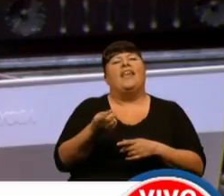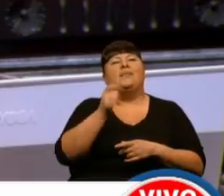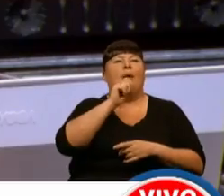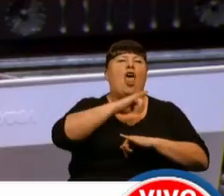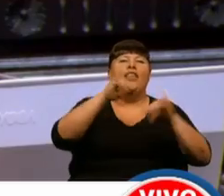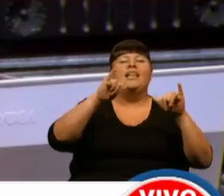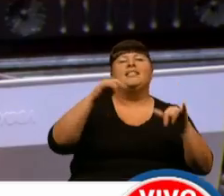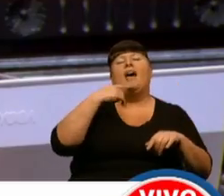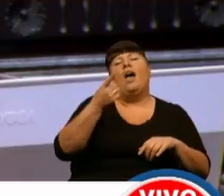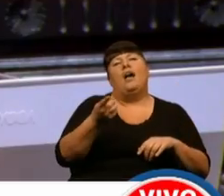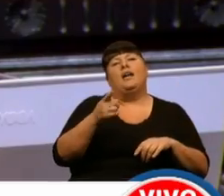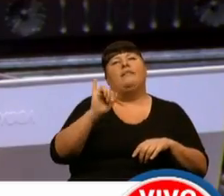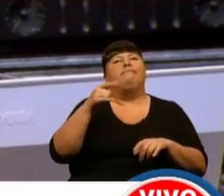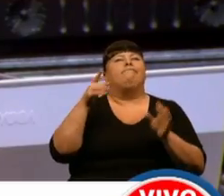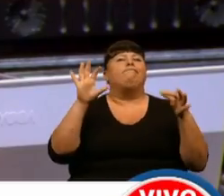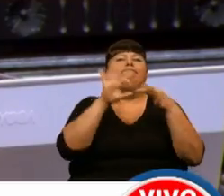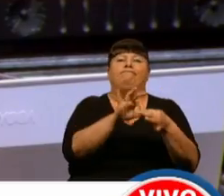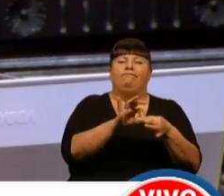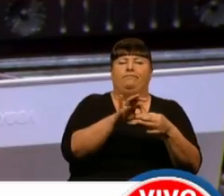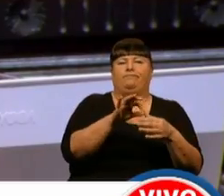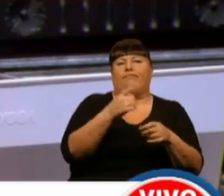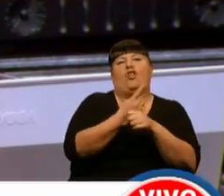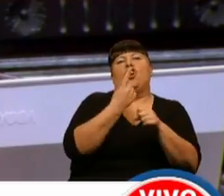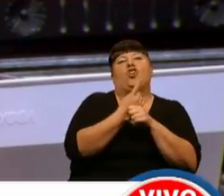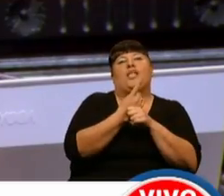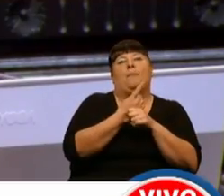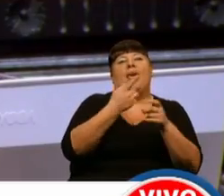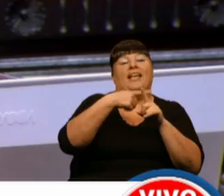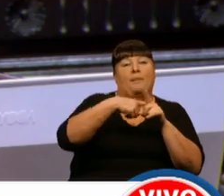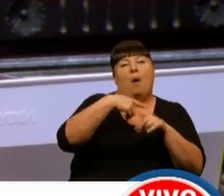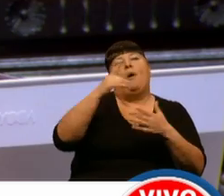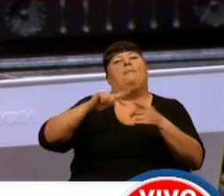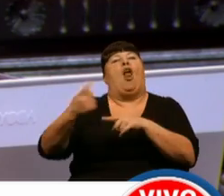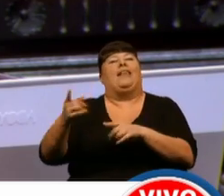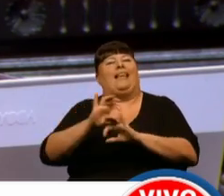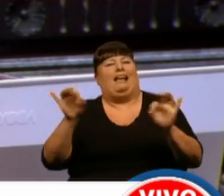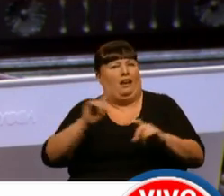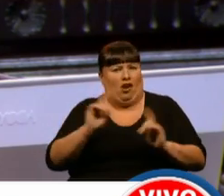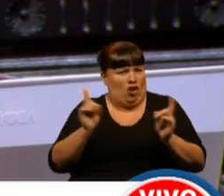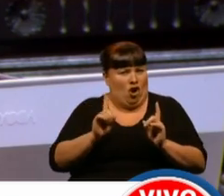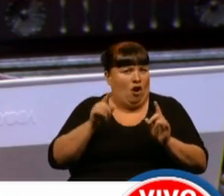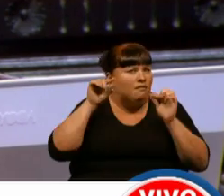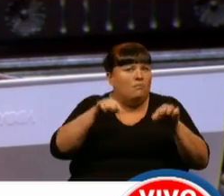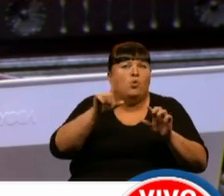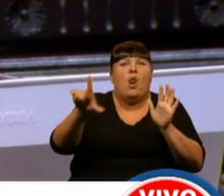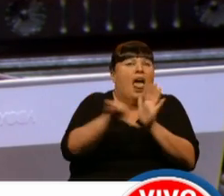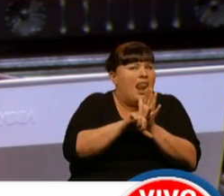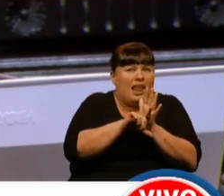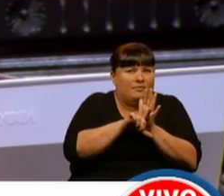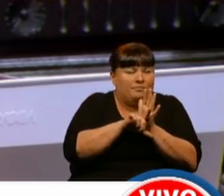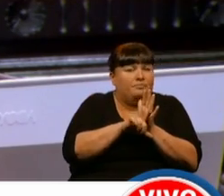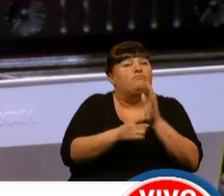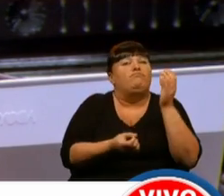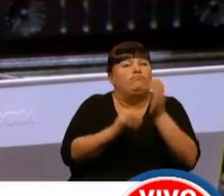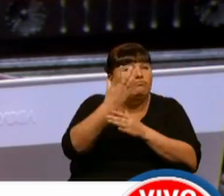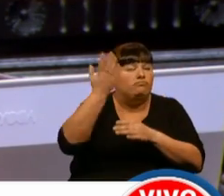de las medios diciendo que obedece este lo que no puede la hipotermia no puede la política no obedece a una norma que